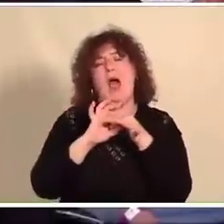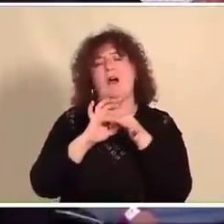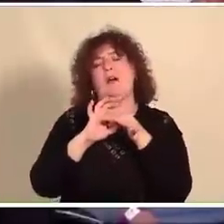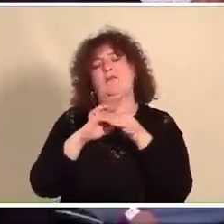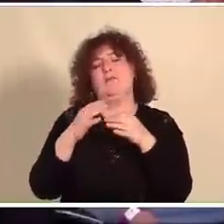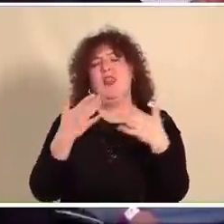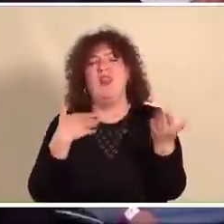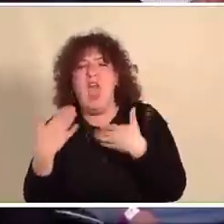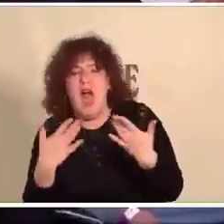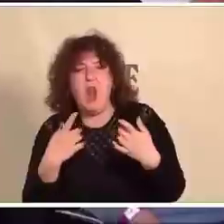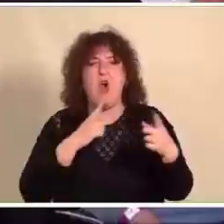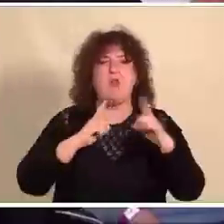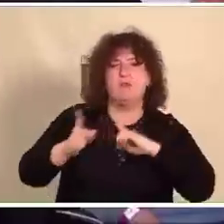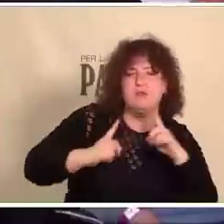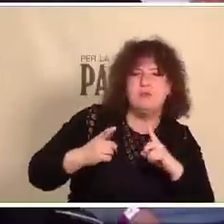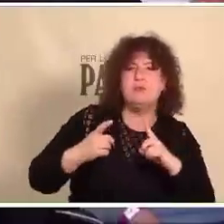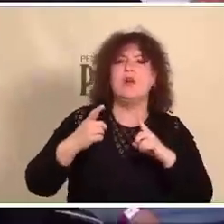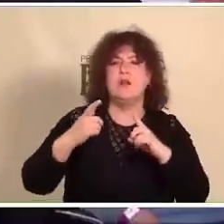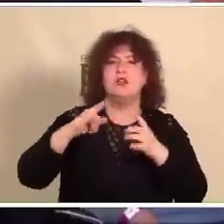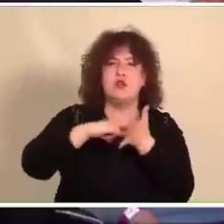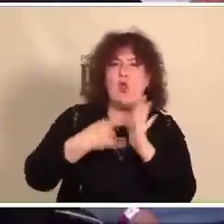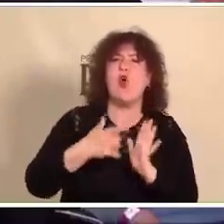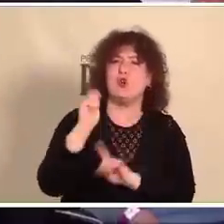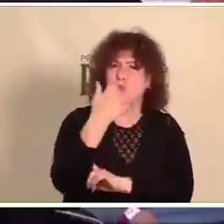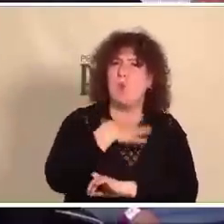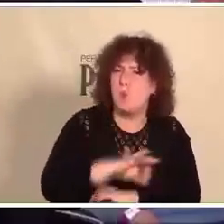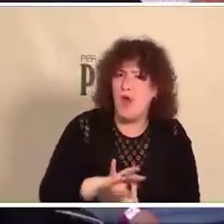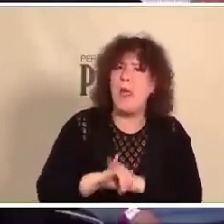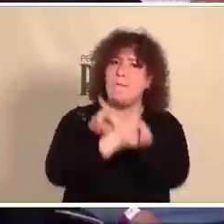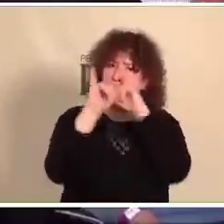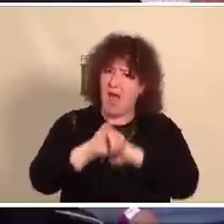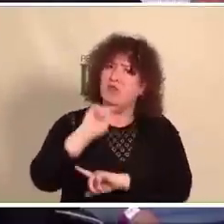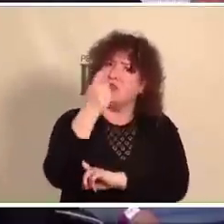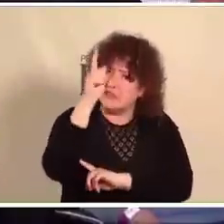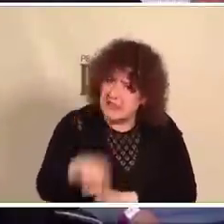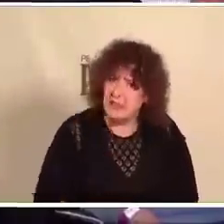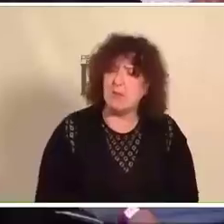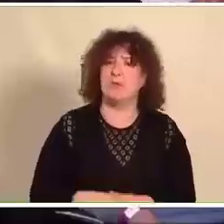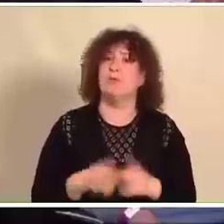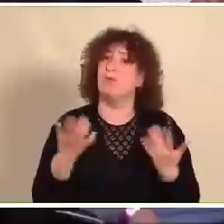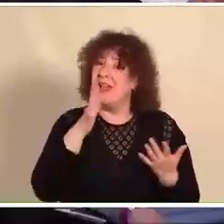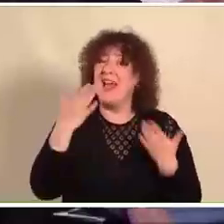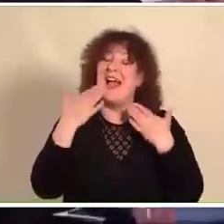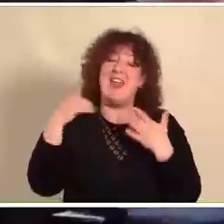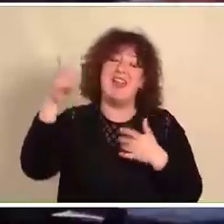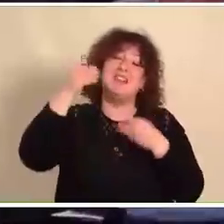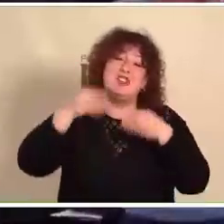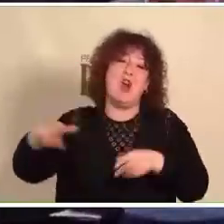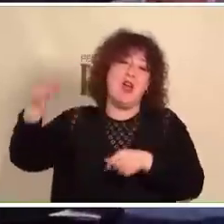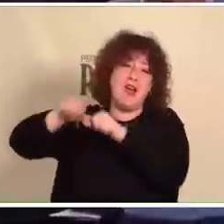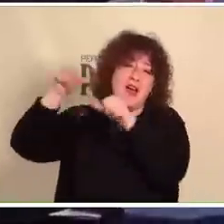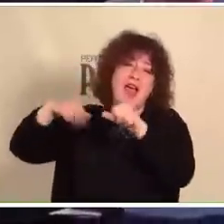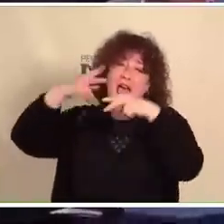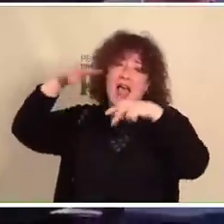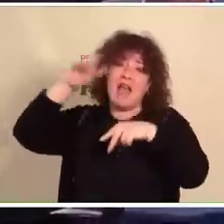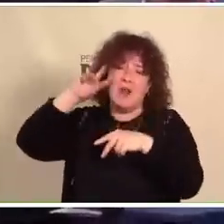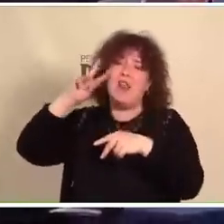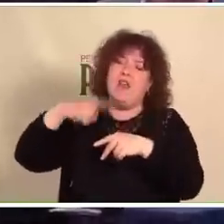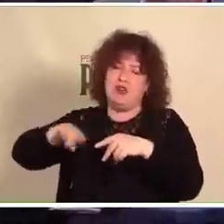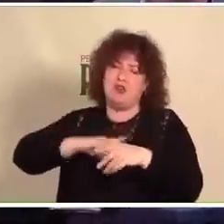con su impulso feminista inspiradas en ellas hoy seguimos caminando Muchas gracias compañeros